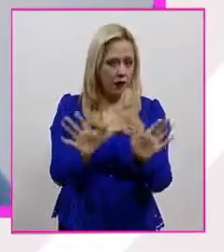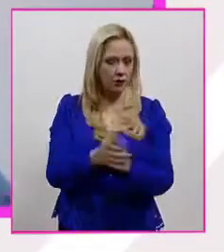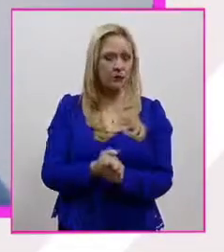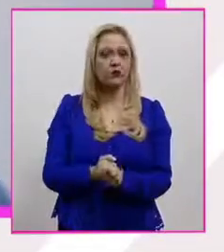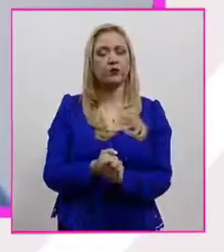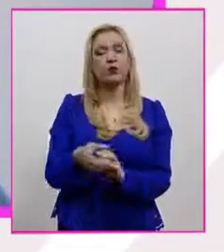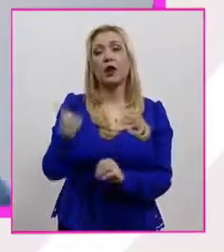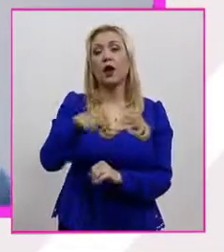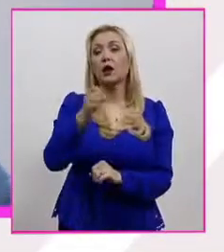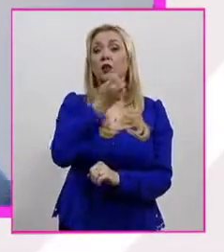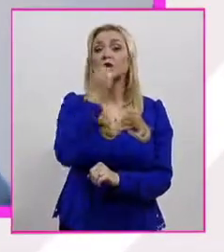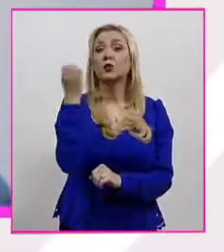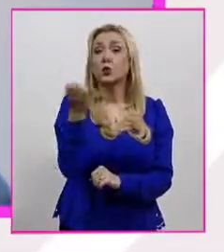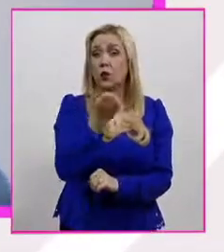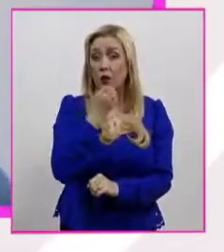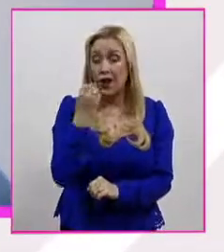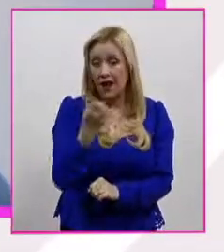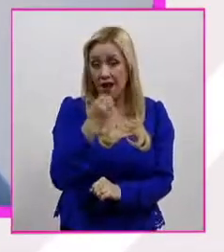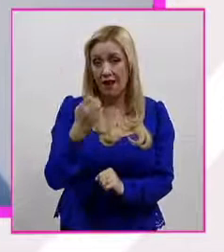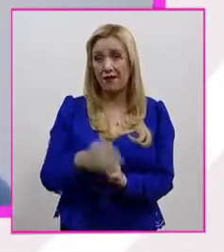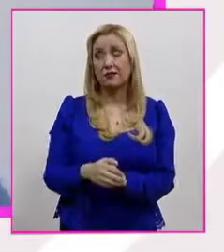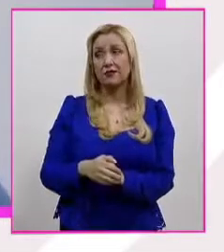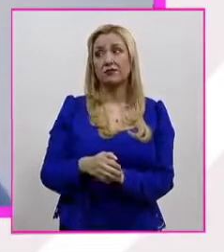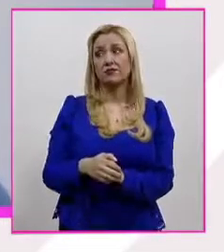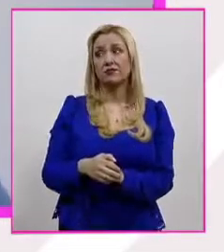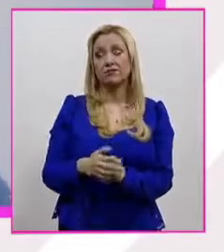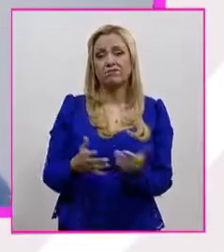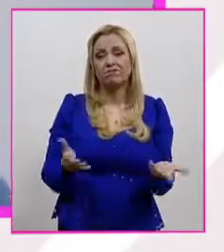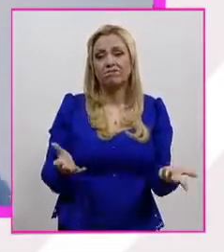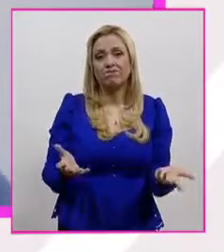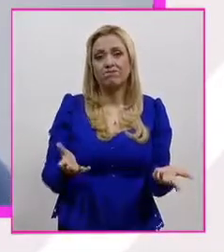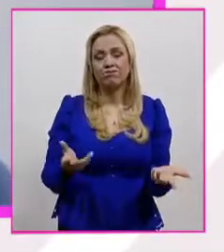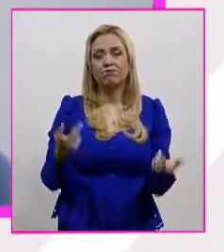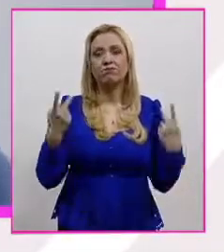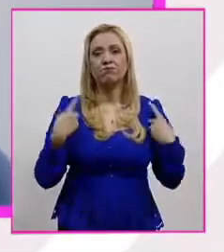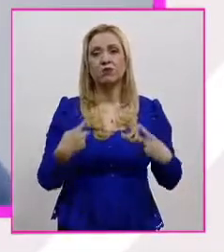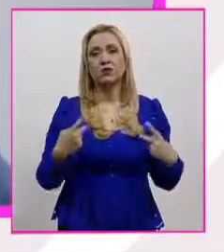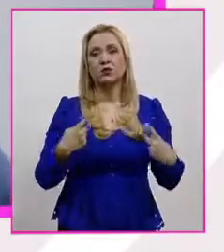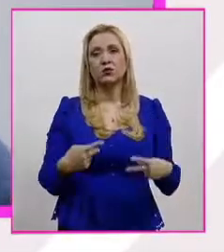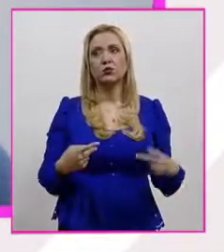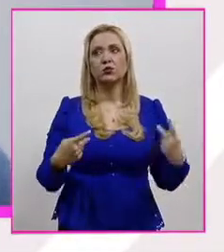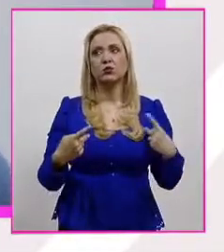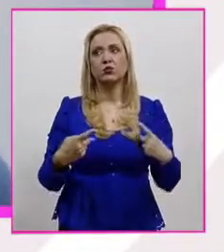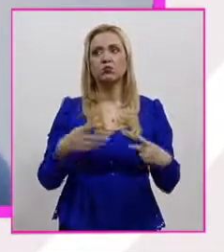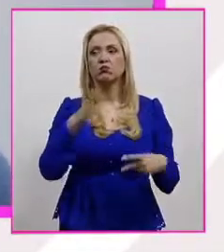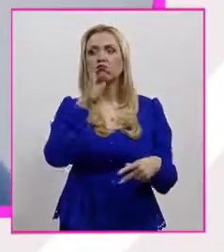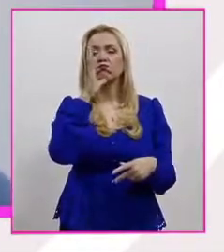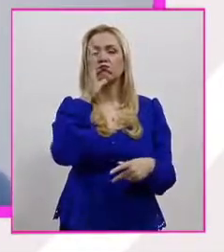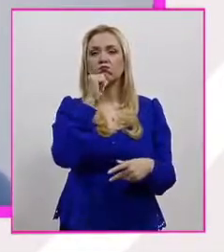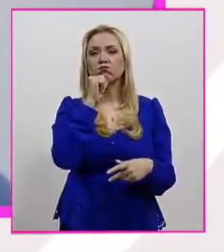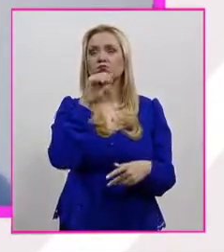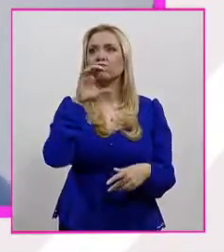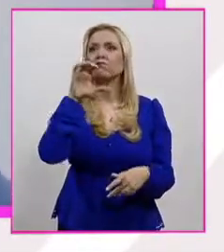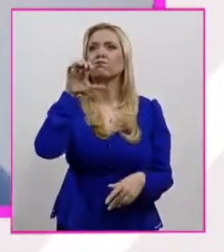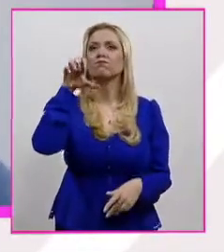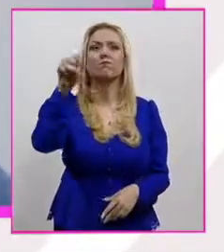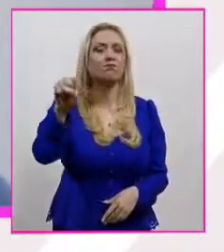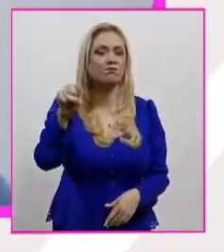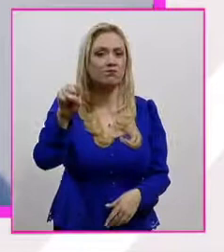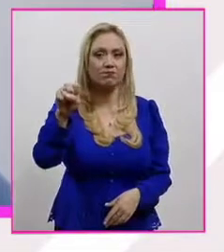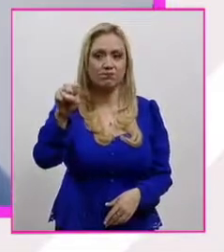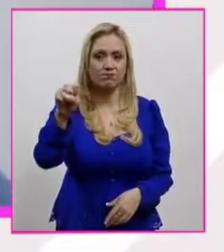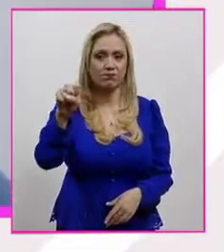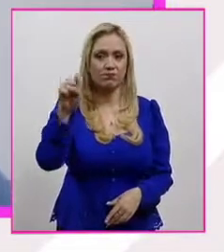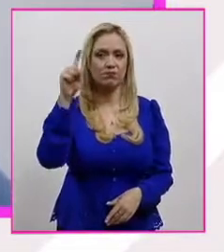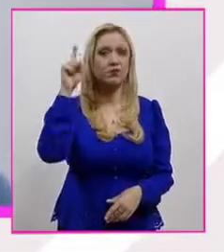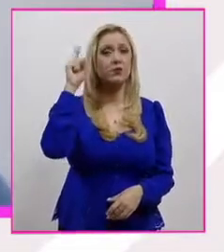las personas tienen una muy baja posibilidad de aumentar su capacidad de acceder a recursos y oportunidades, ¿no?